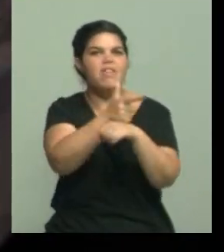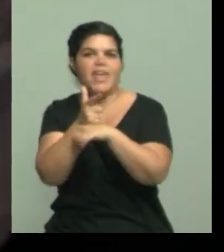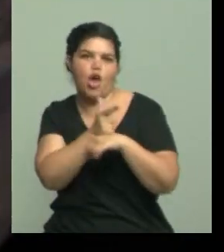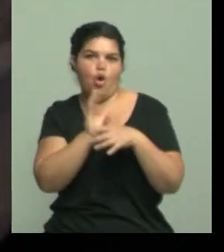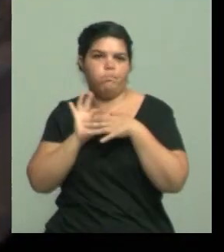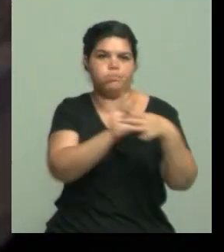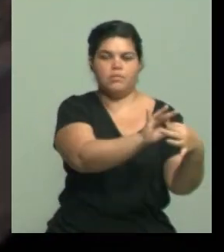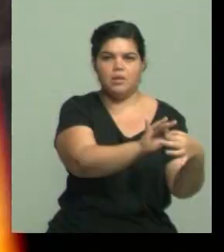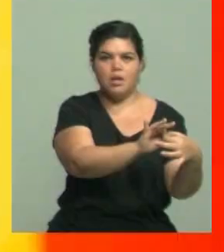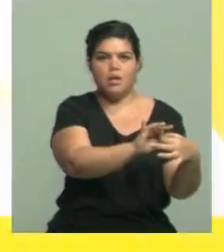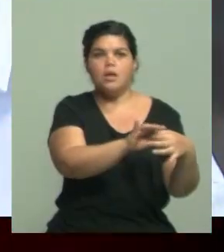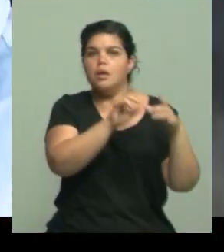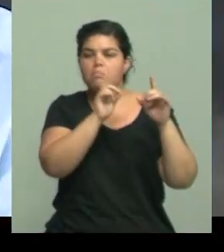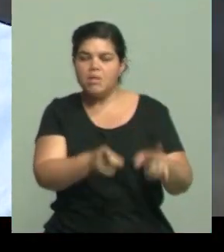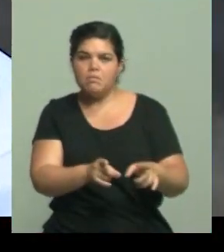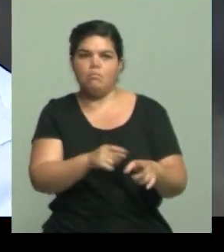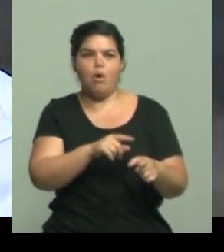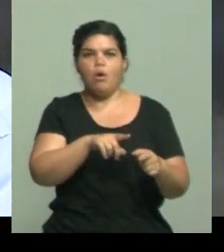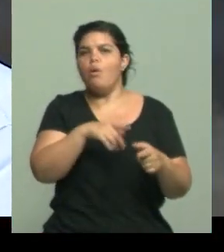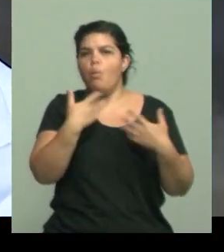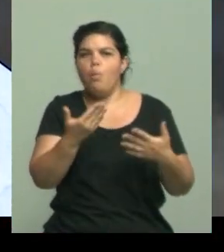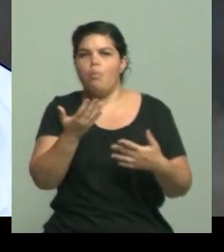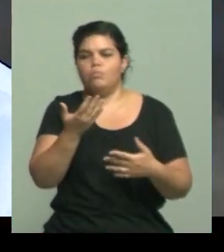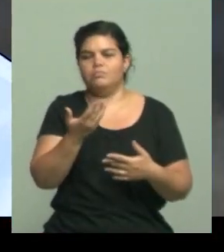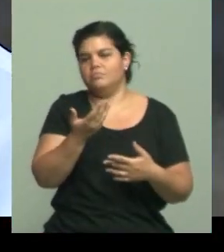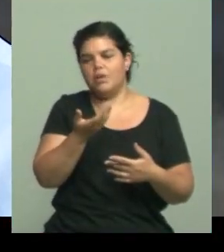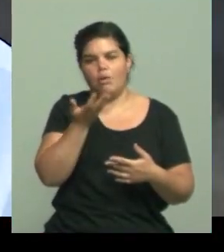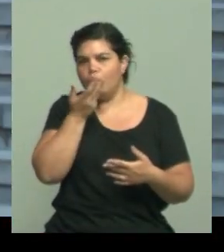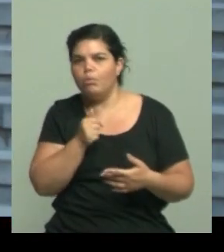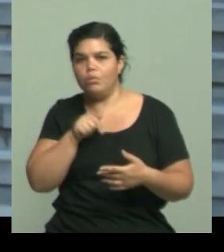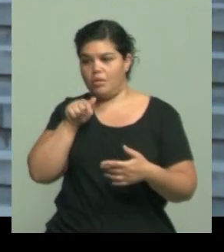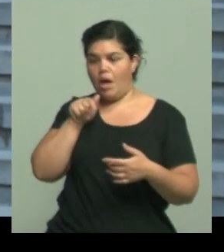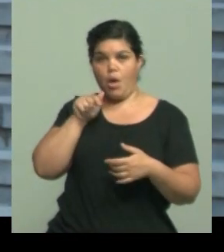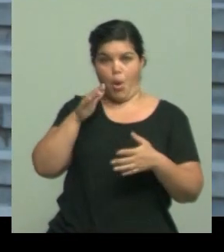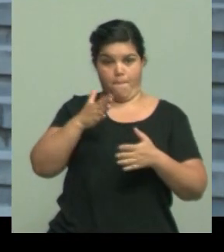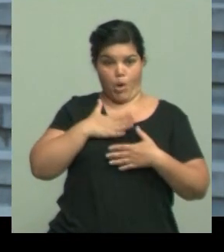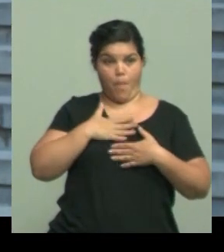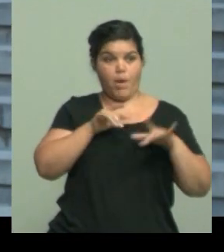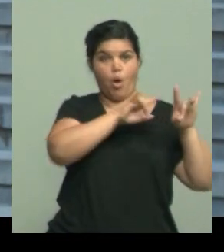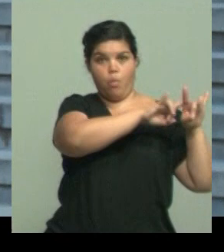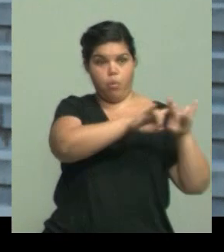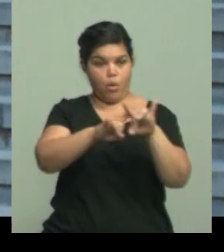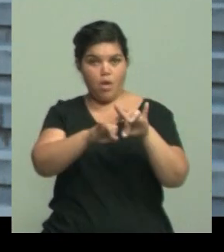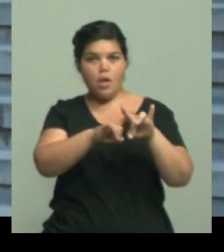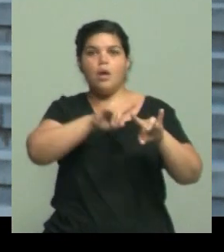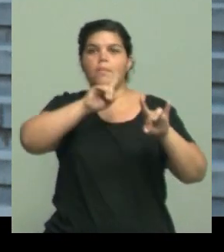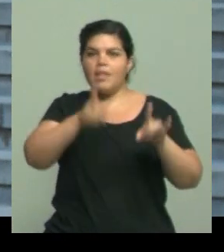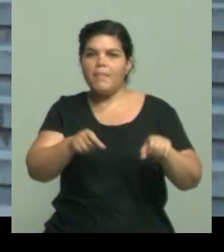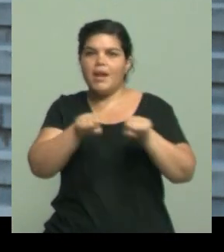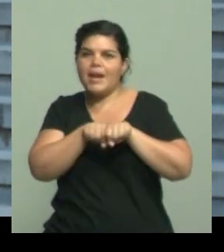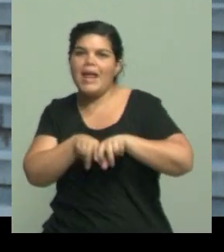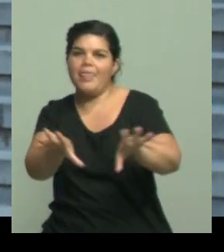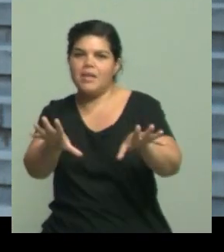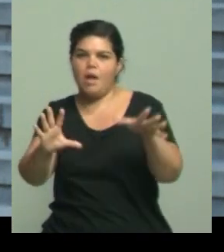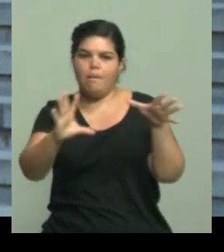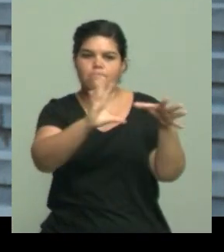y radiales que buscan a los usuarios donde estén. Y para eso se valen distintos canales. El canal propio, pero además los canales que ofrecen